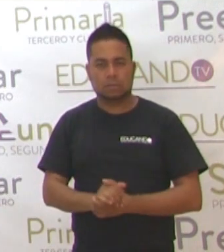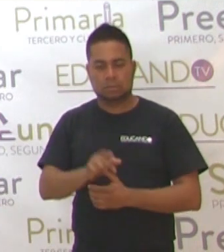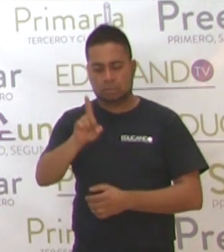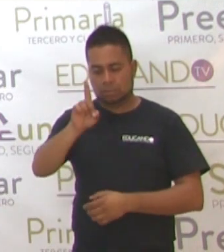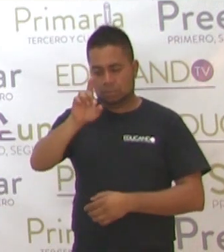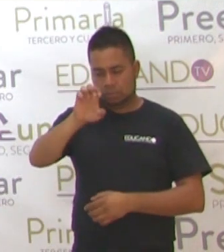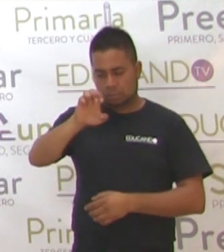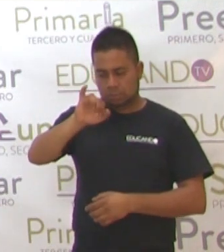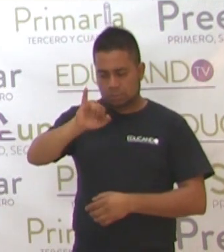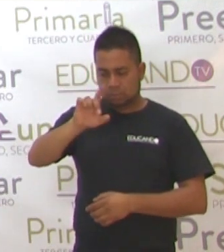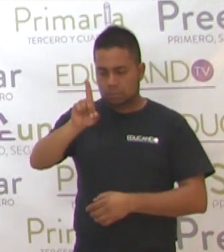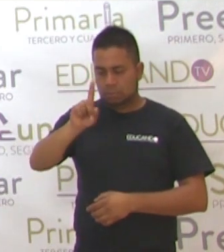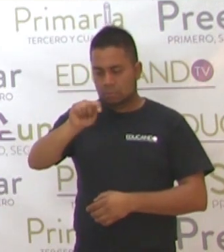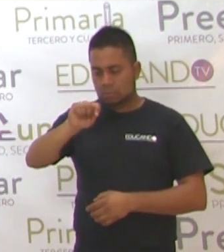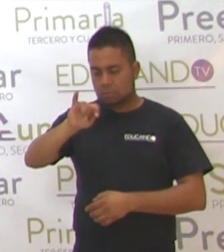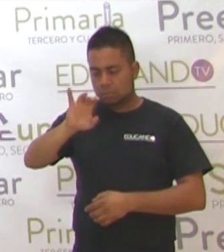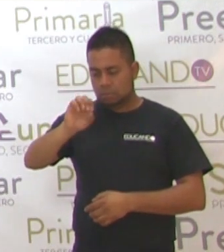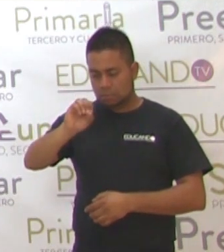y ya